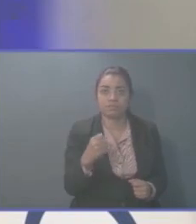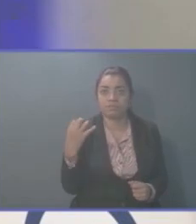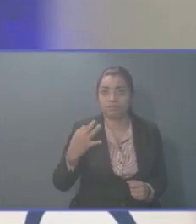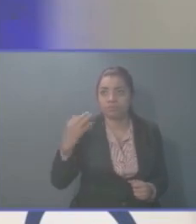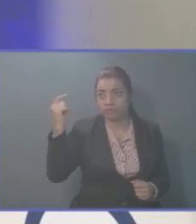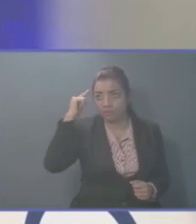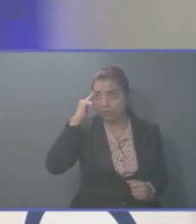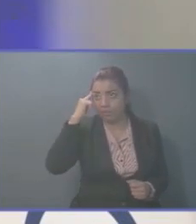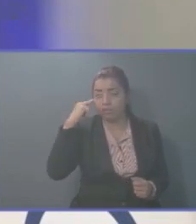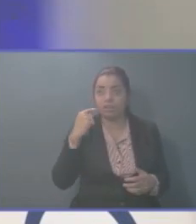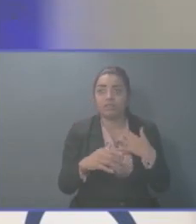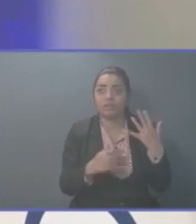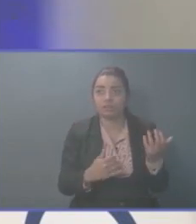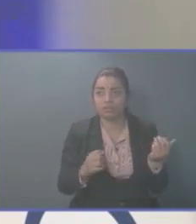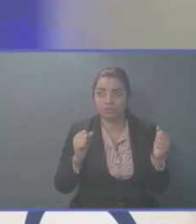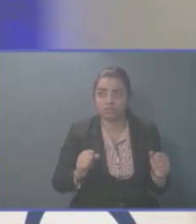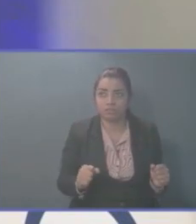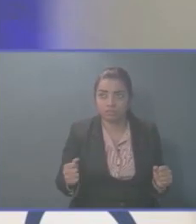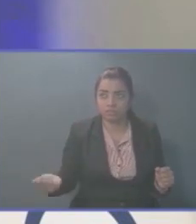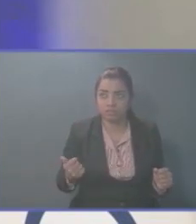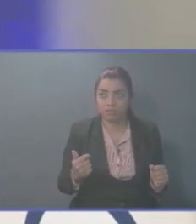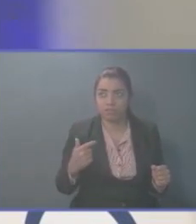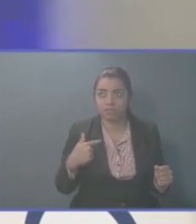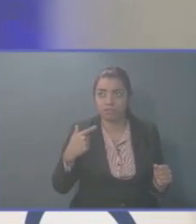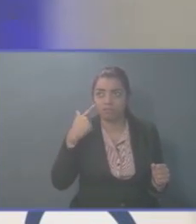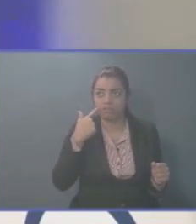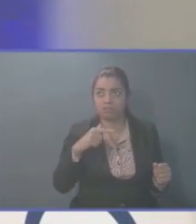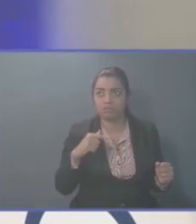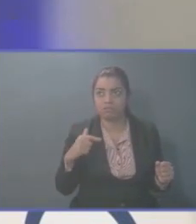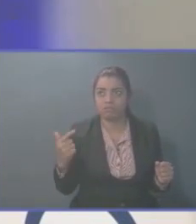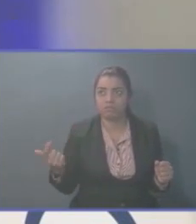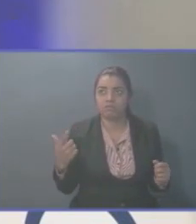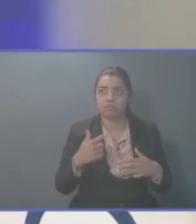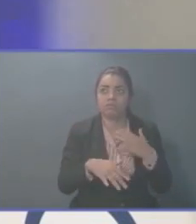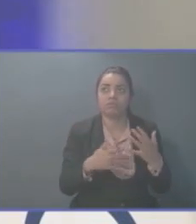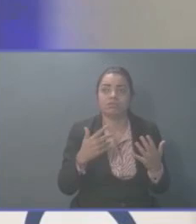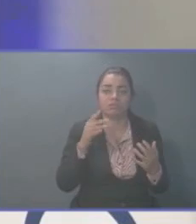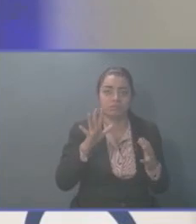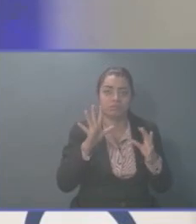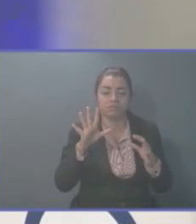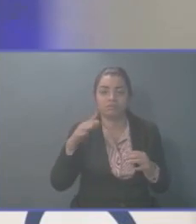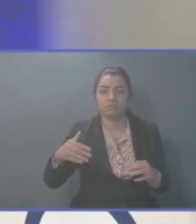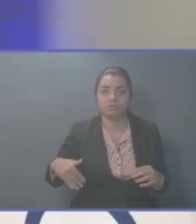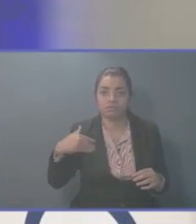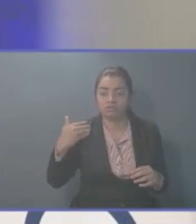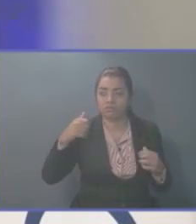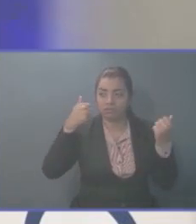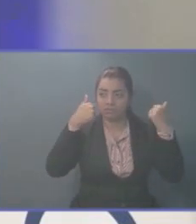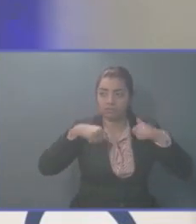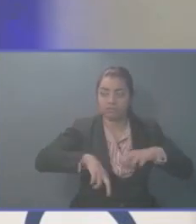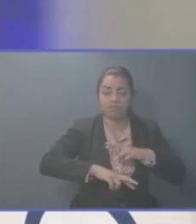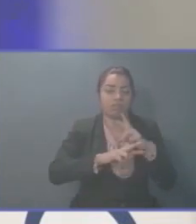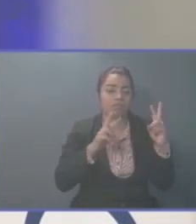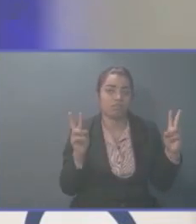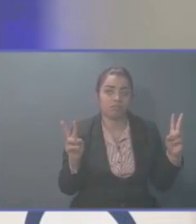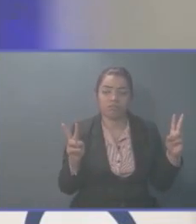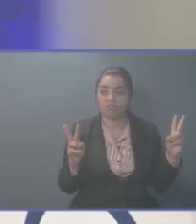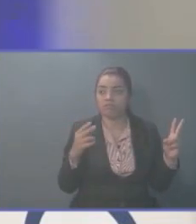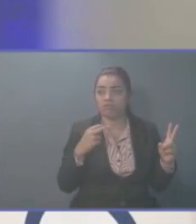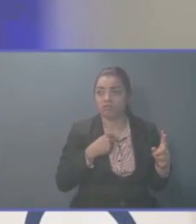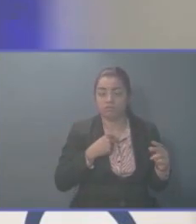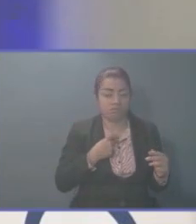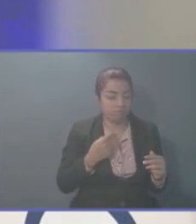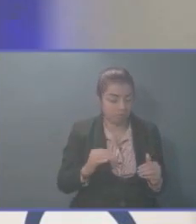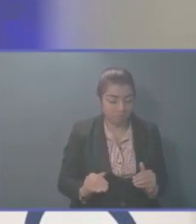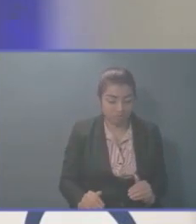la memoria. Yo lo decía, yo ya tenía 5 años en la firma de los acuerdos de paz, o sea, crecí ya en